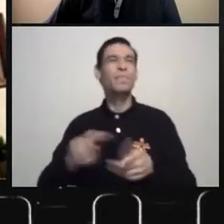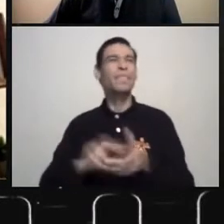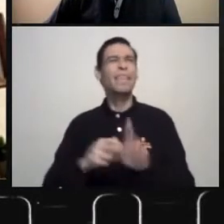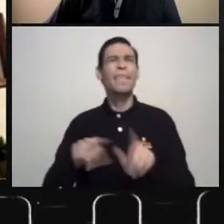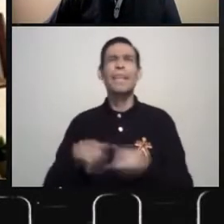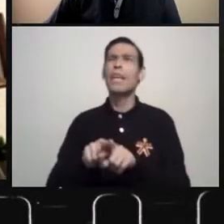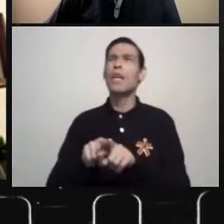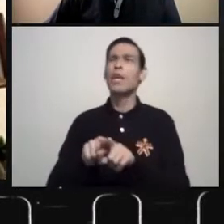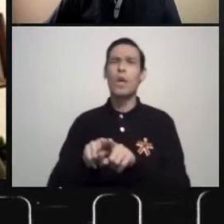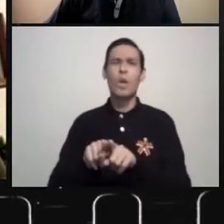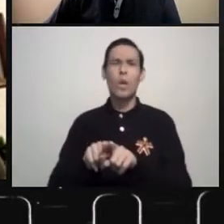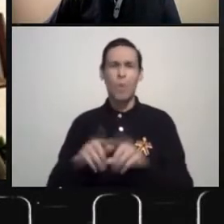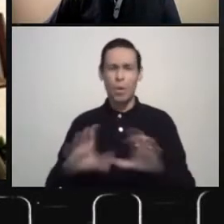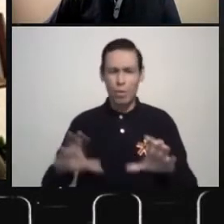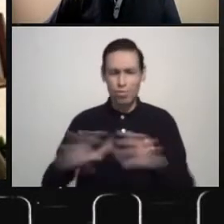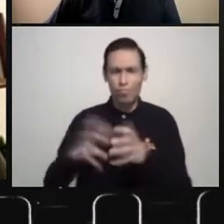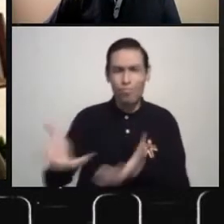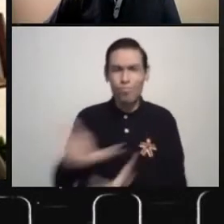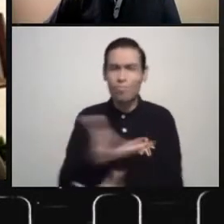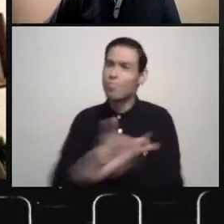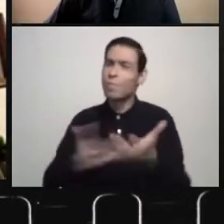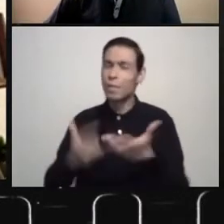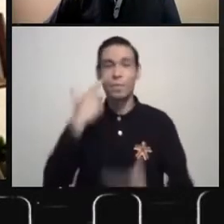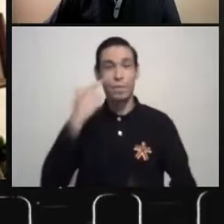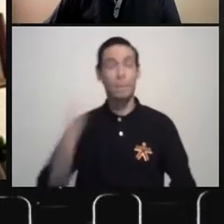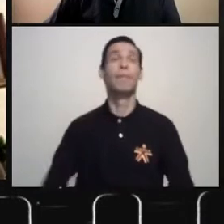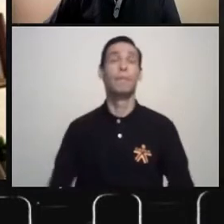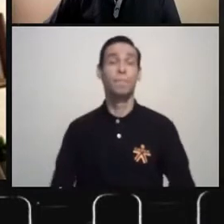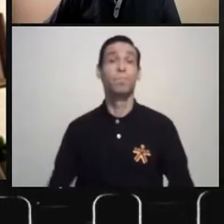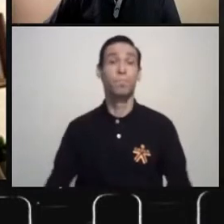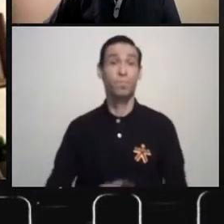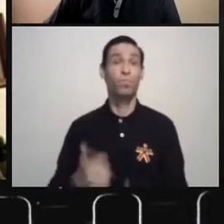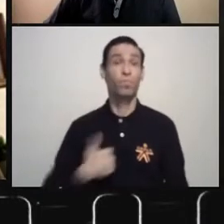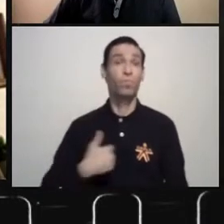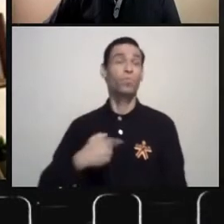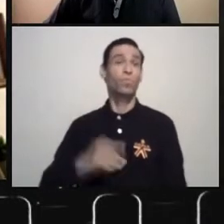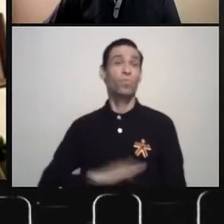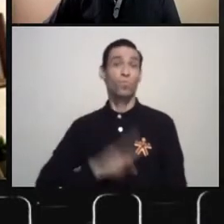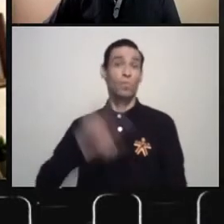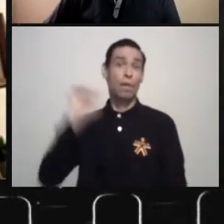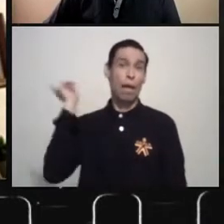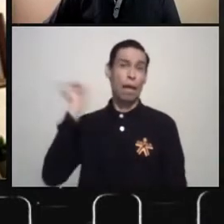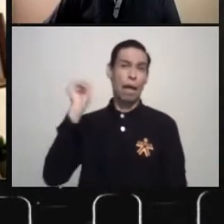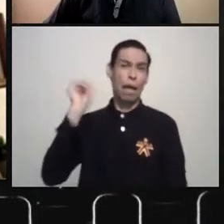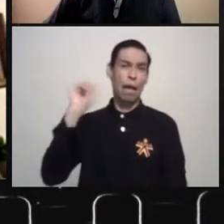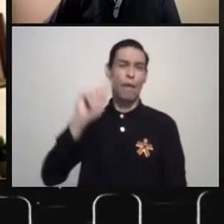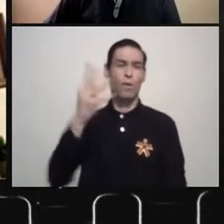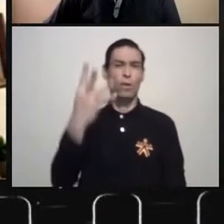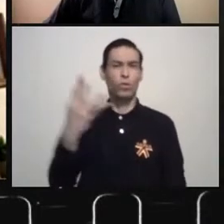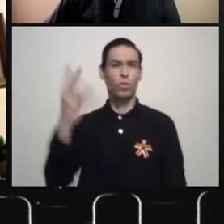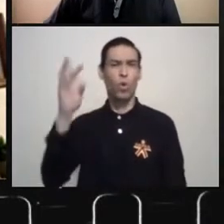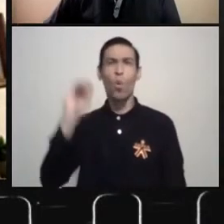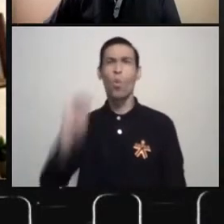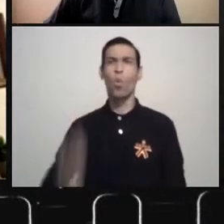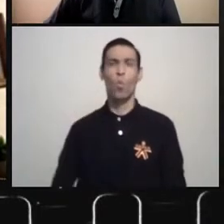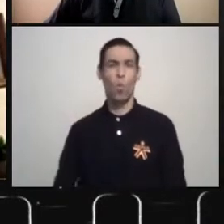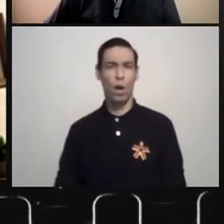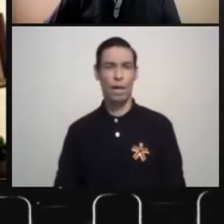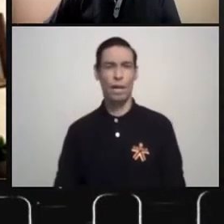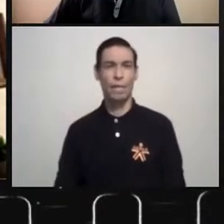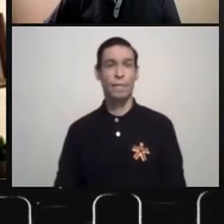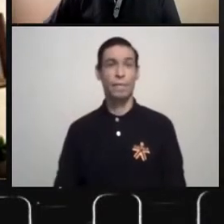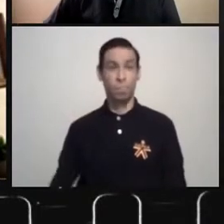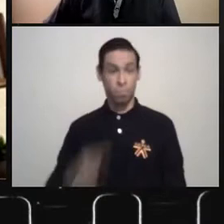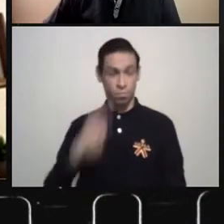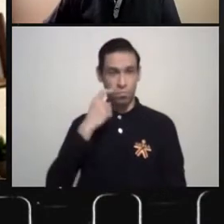una combinación muy chévere, pero sí son 40 años de hacer televisión junto con mi papá. Mi papá hoy